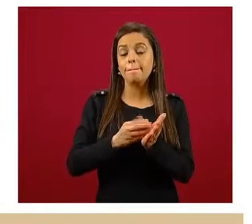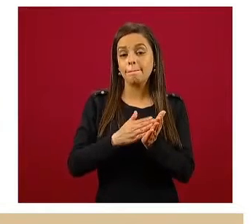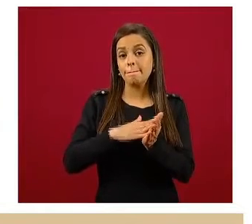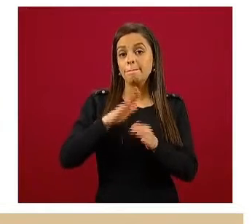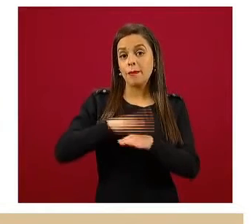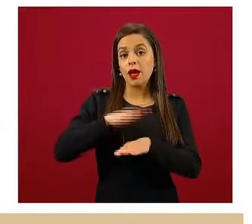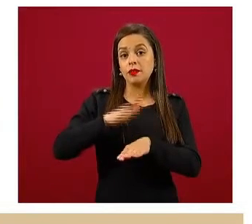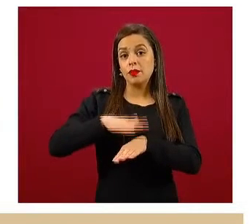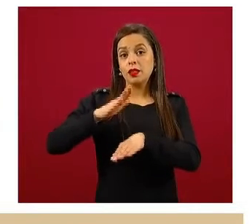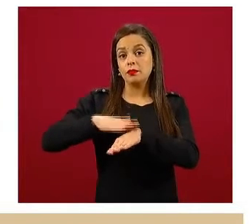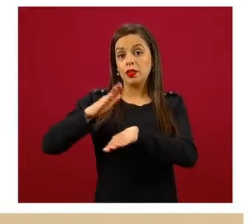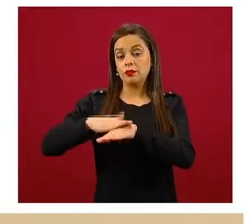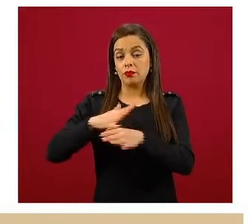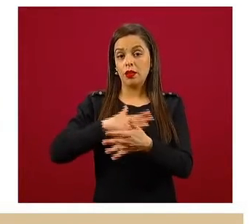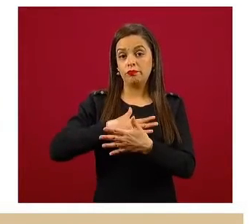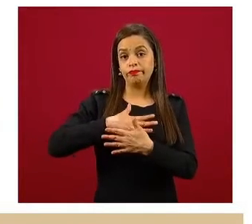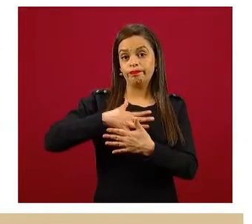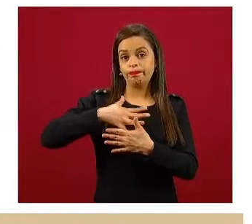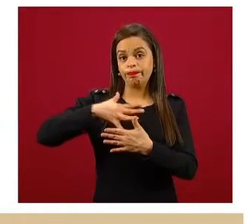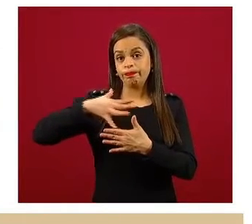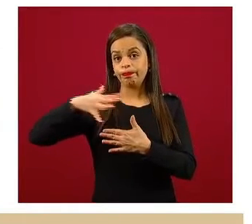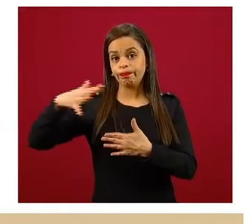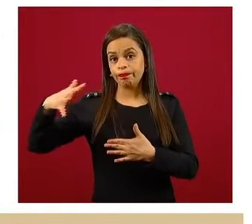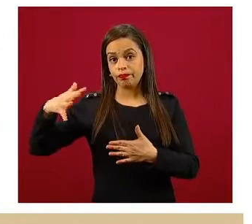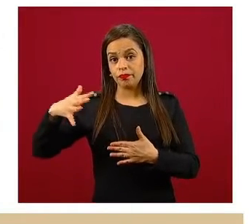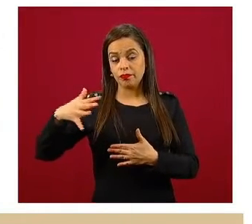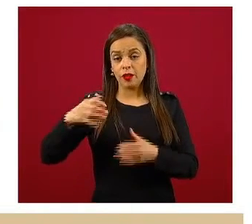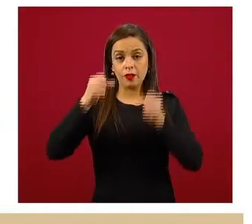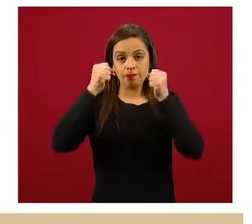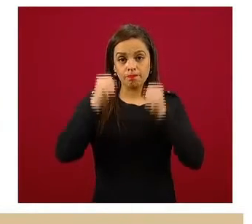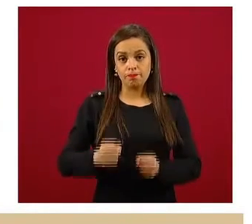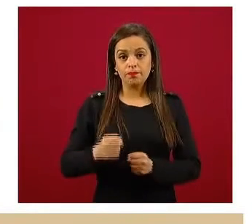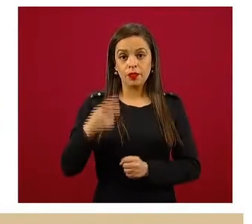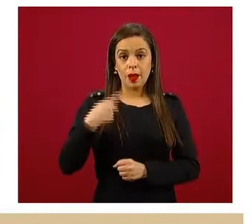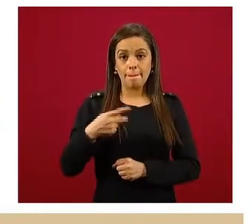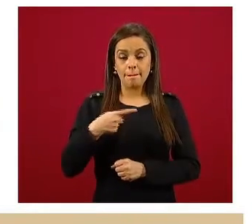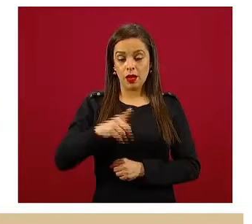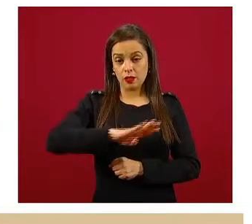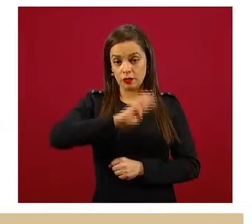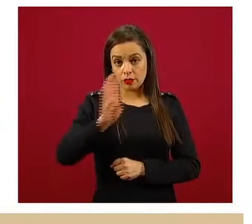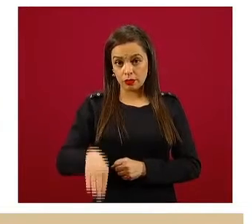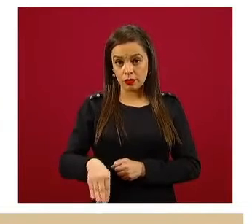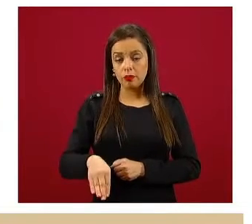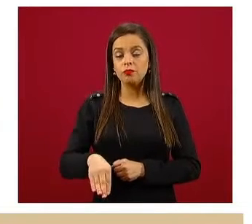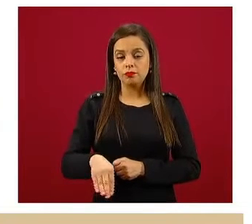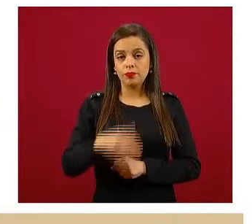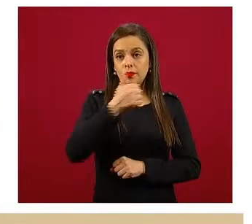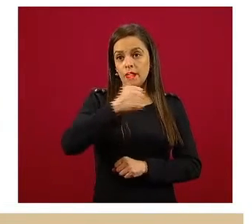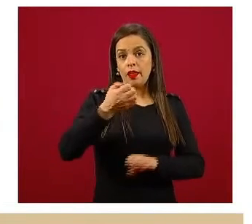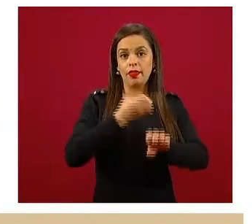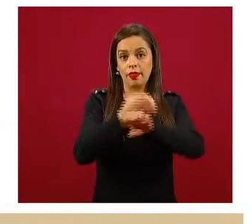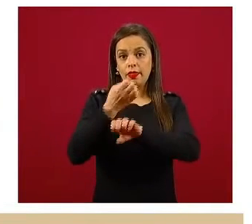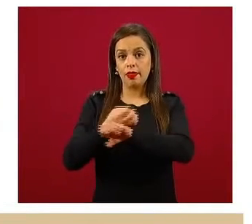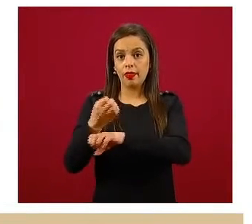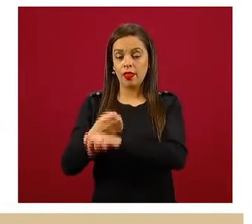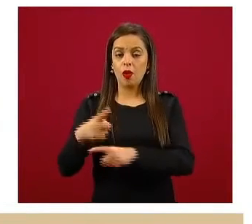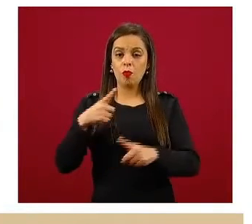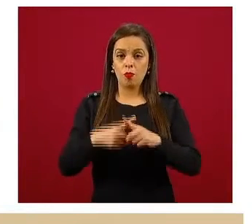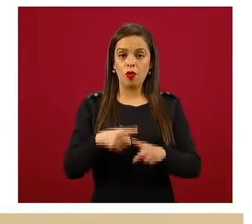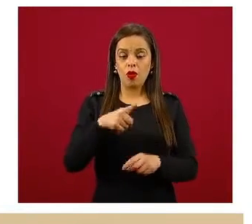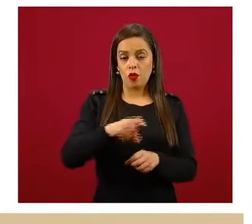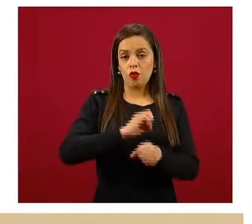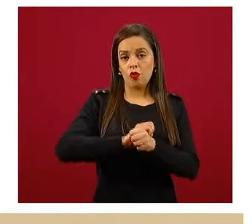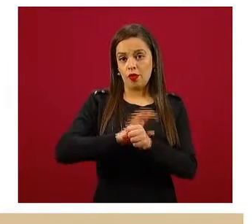incremento en la cantidad de casos, de defunciones, confirmadas para cada una de estas entidades federativas. En la